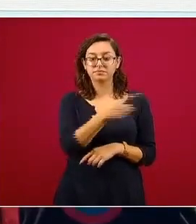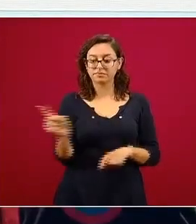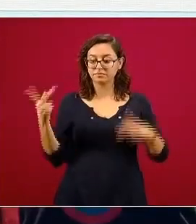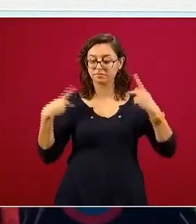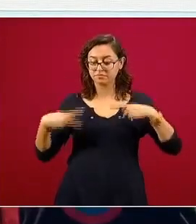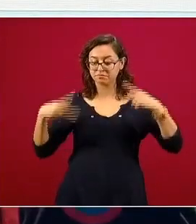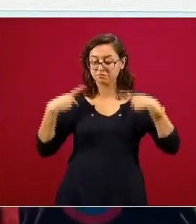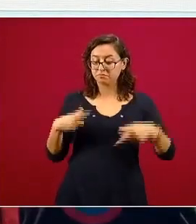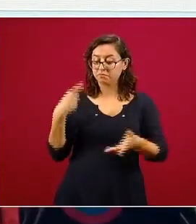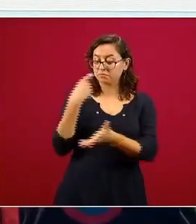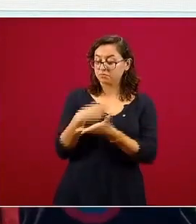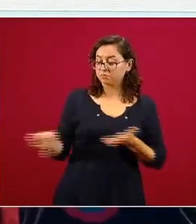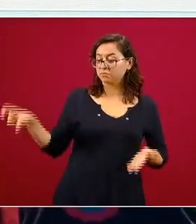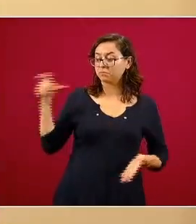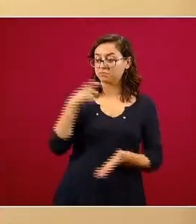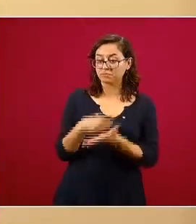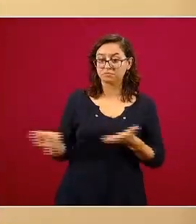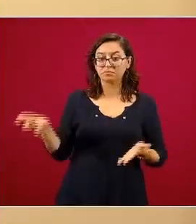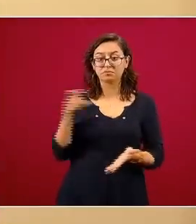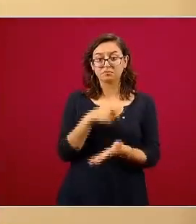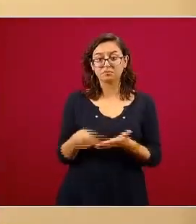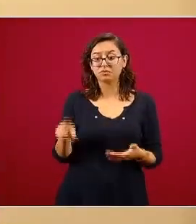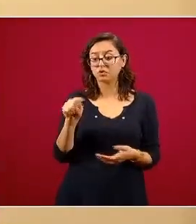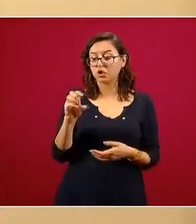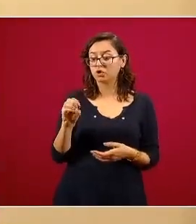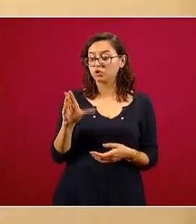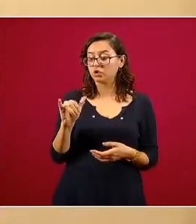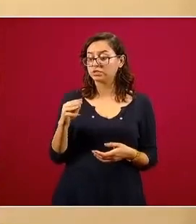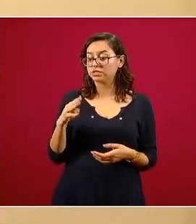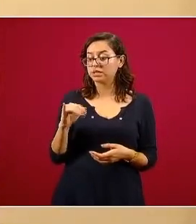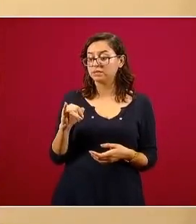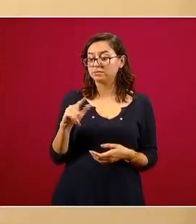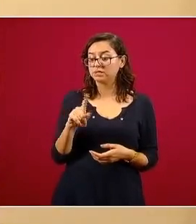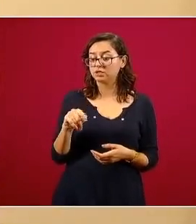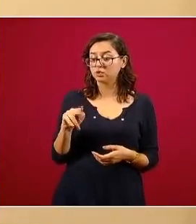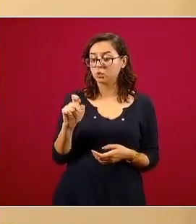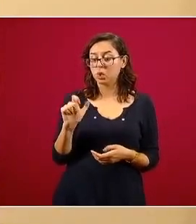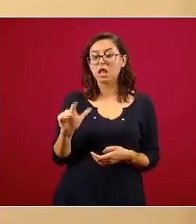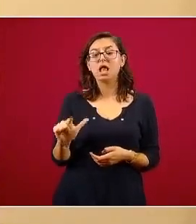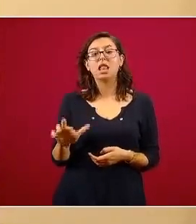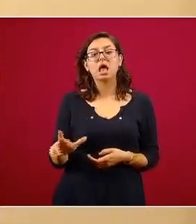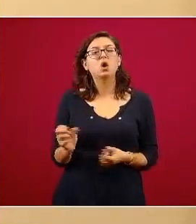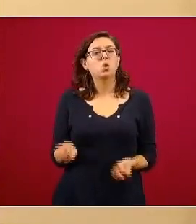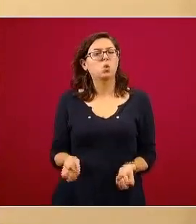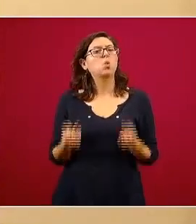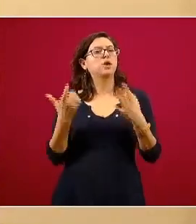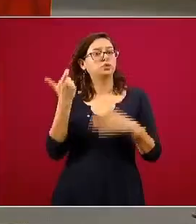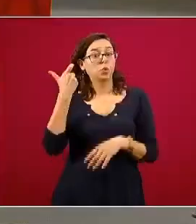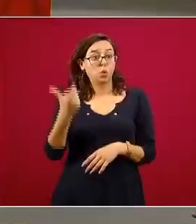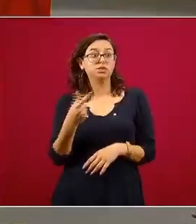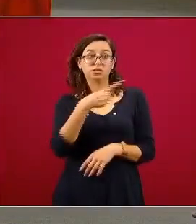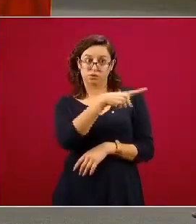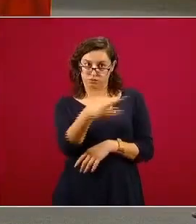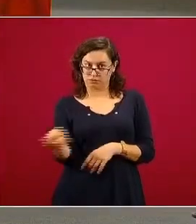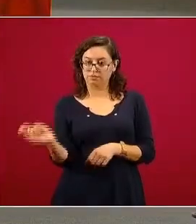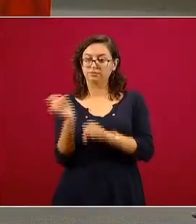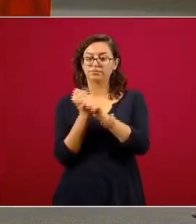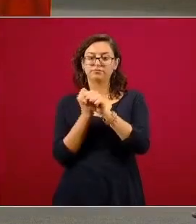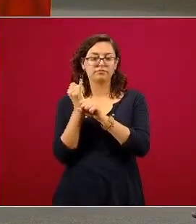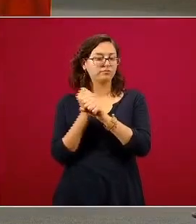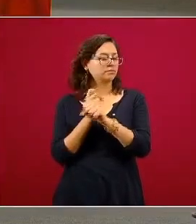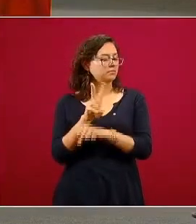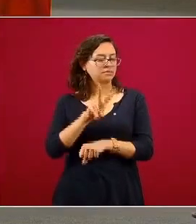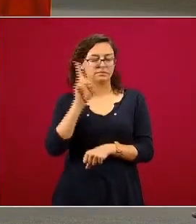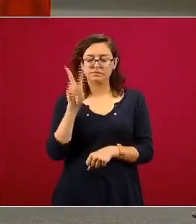tocilizumab, que se los dejo de tarea, averigüen cuál es el costo de esos tratamientos, pero son